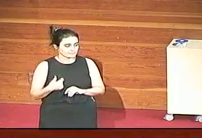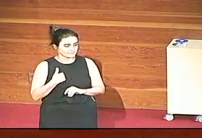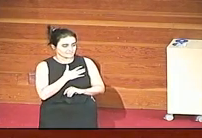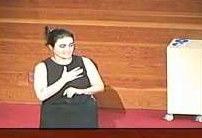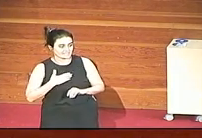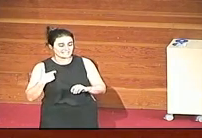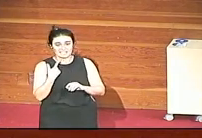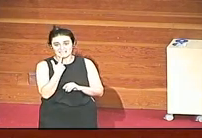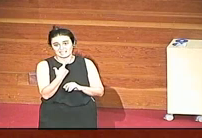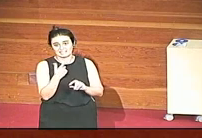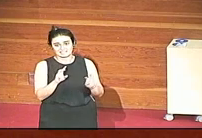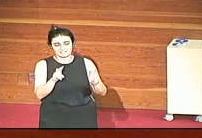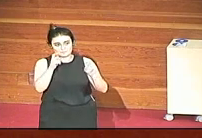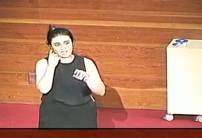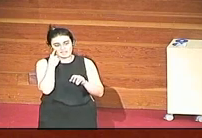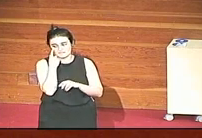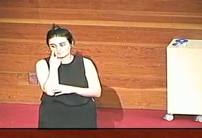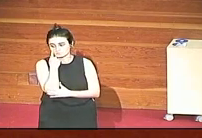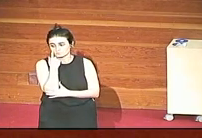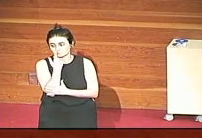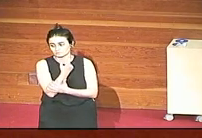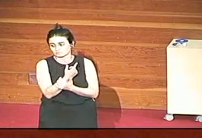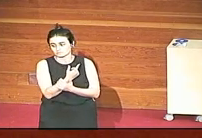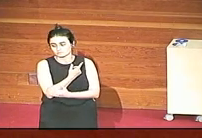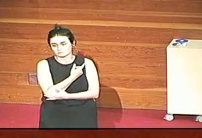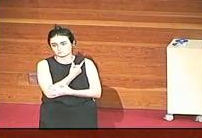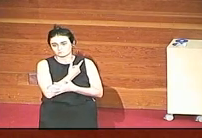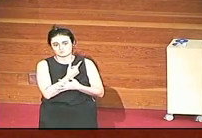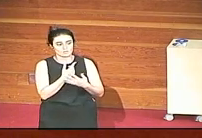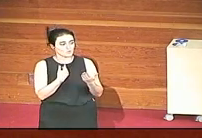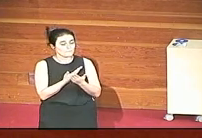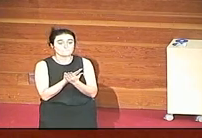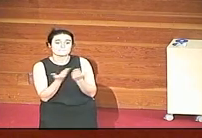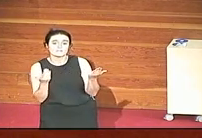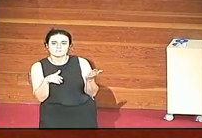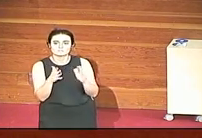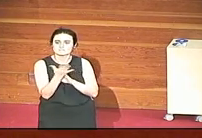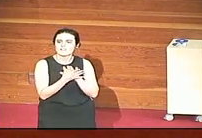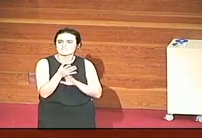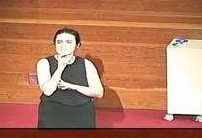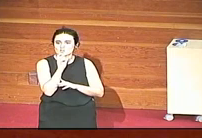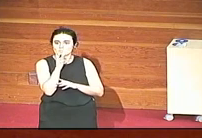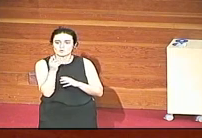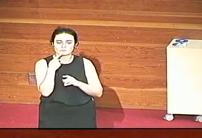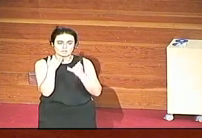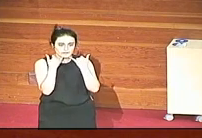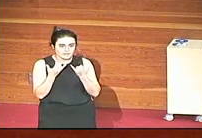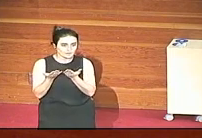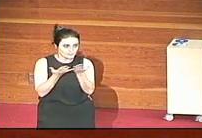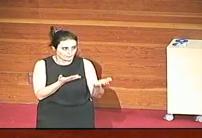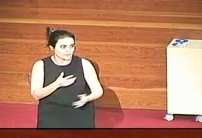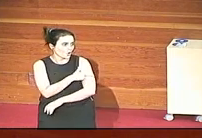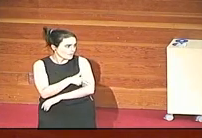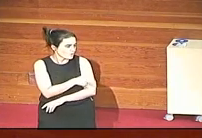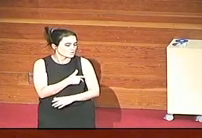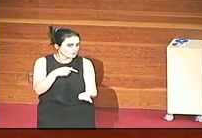era el tema de cómo se trata en la en los periódicos en los periódicos pues bueno la energía eólica y está el gobierno vasco dale